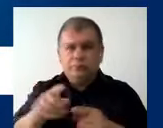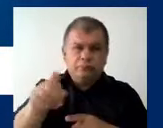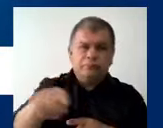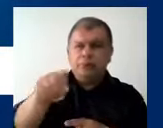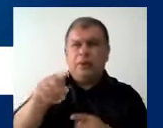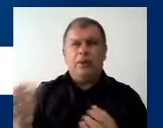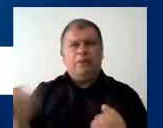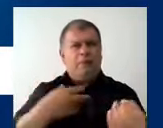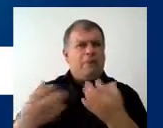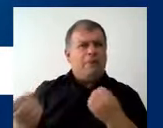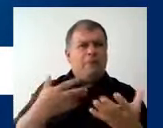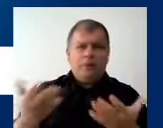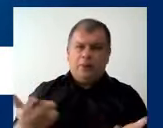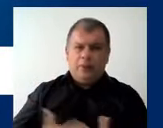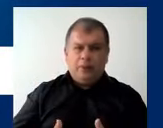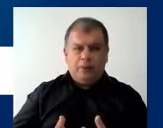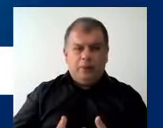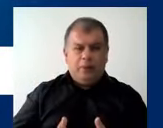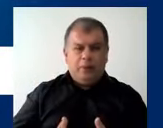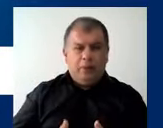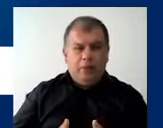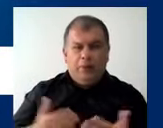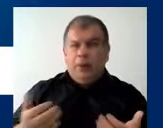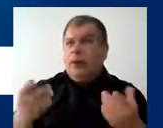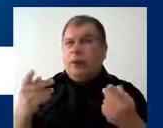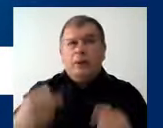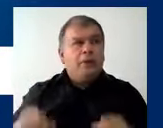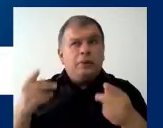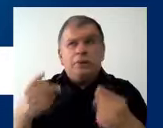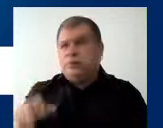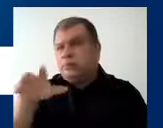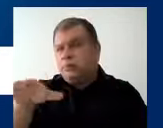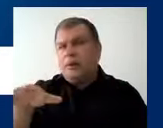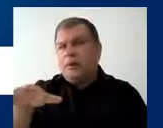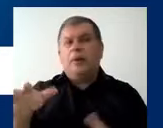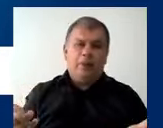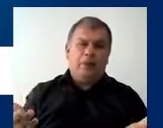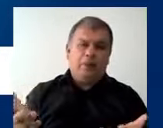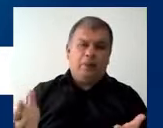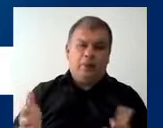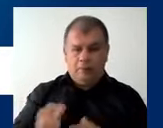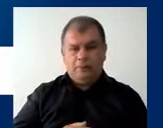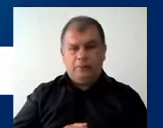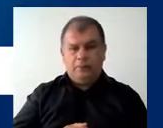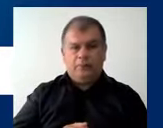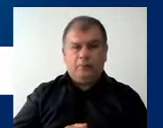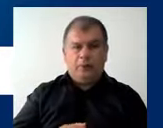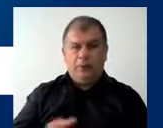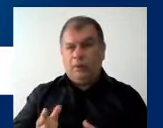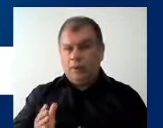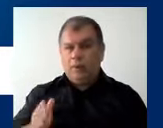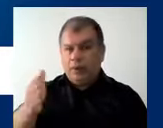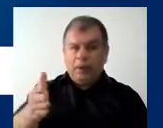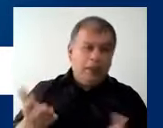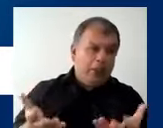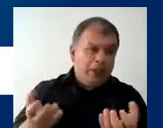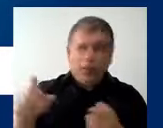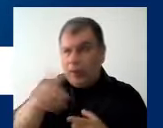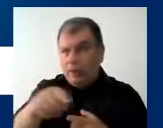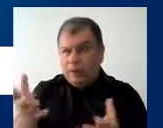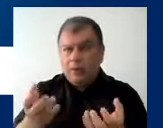nos han dicho eso. ¿Y qué es lo que sucedía ahí? Sucedía que cuando querían ellos hacer